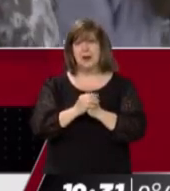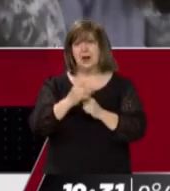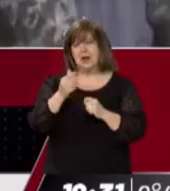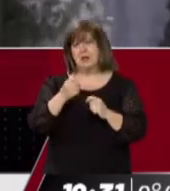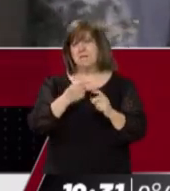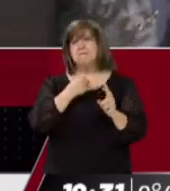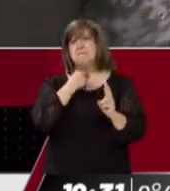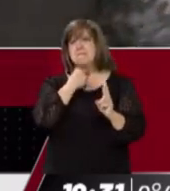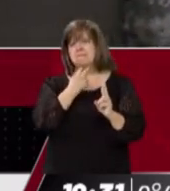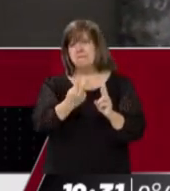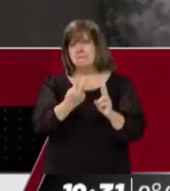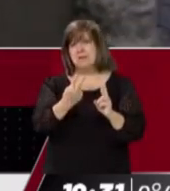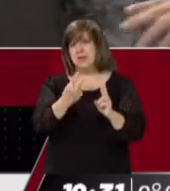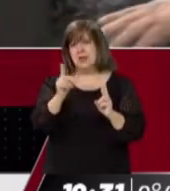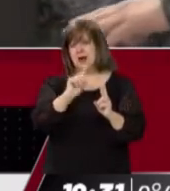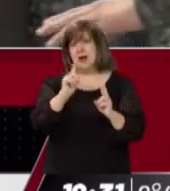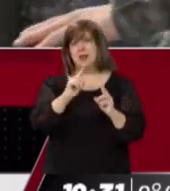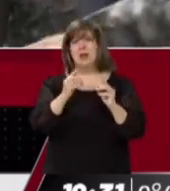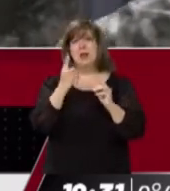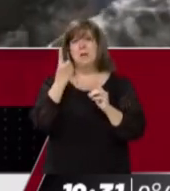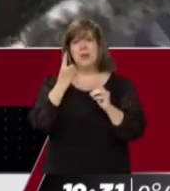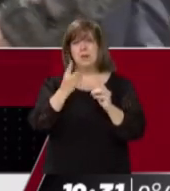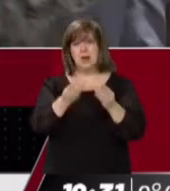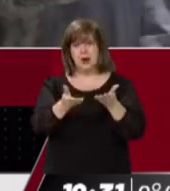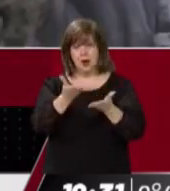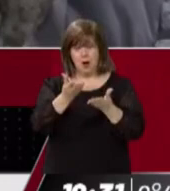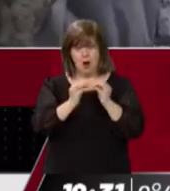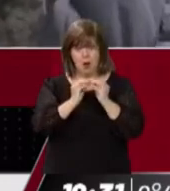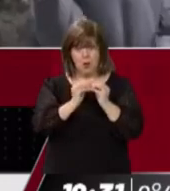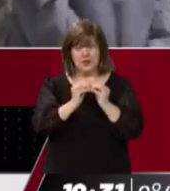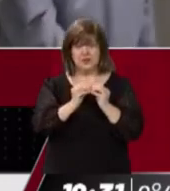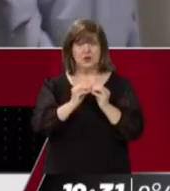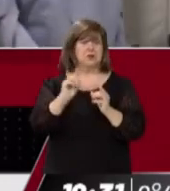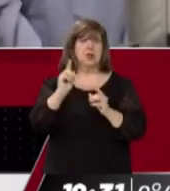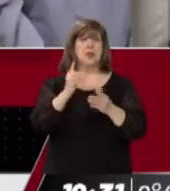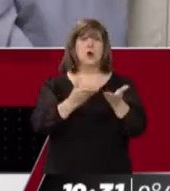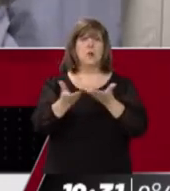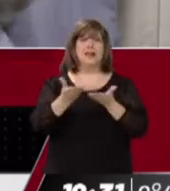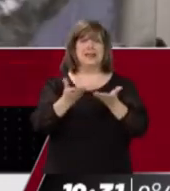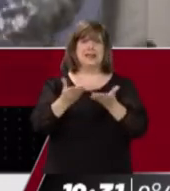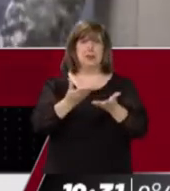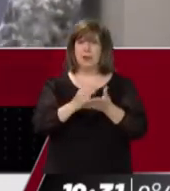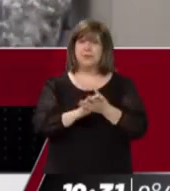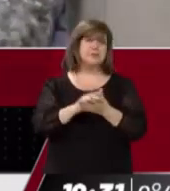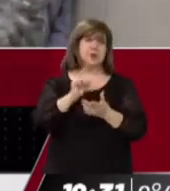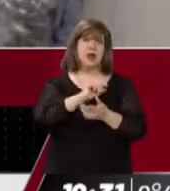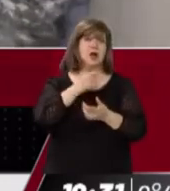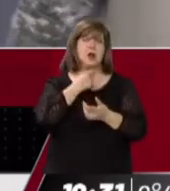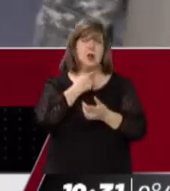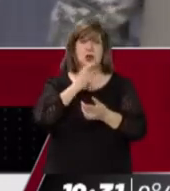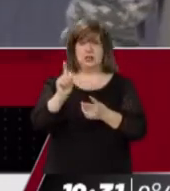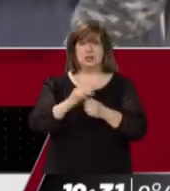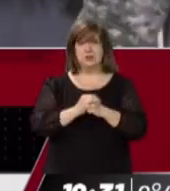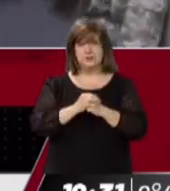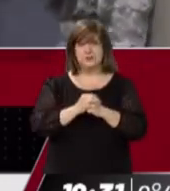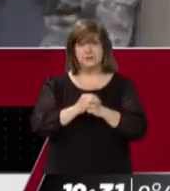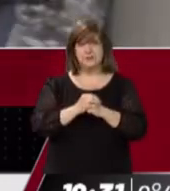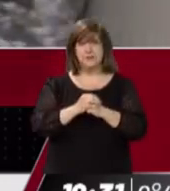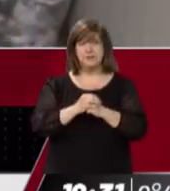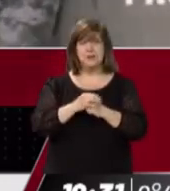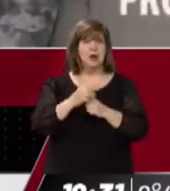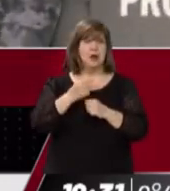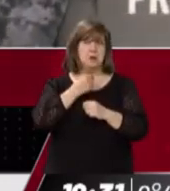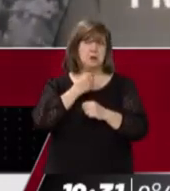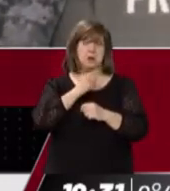mi hija no participó en el primer juicio una de las supuestas mentirosas no no quiso estar en el juicio no quise